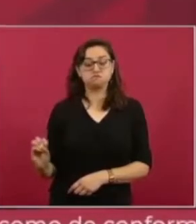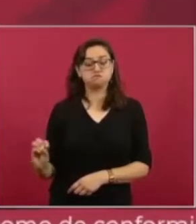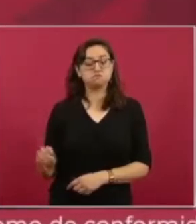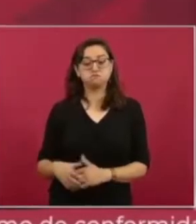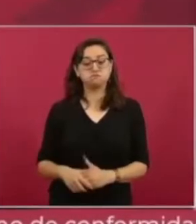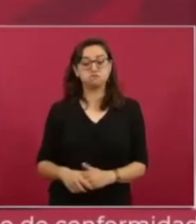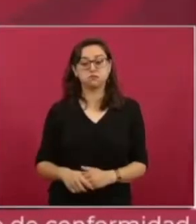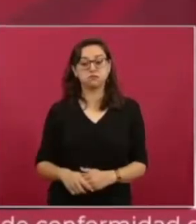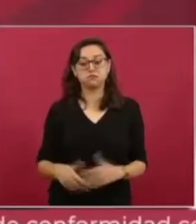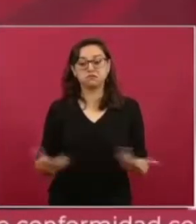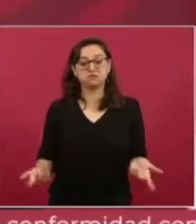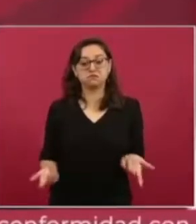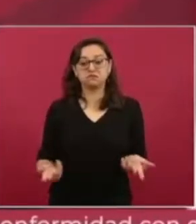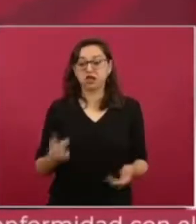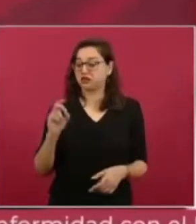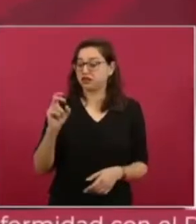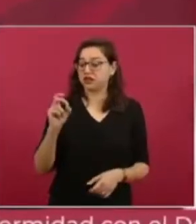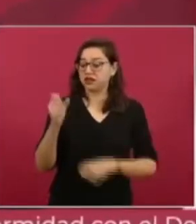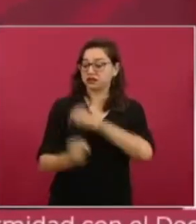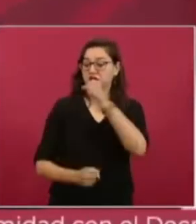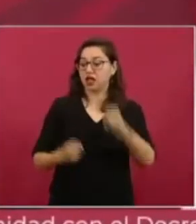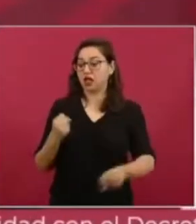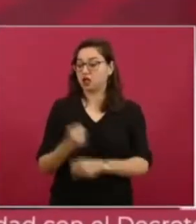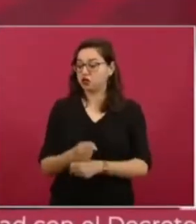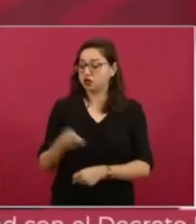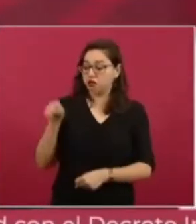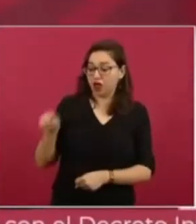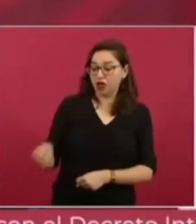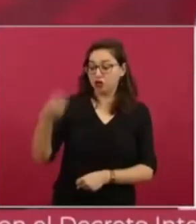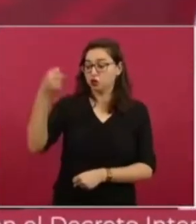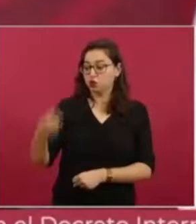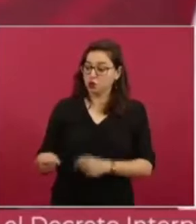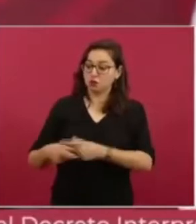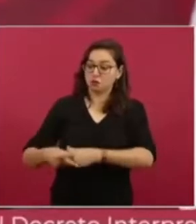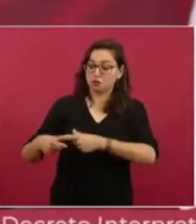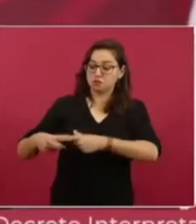En más de 30 años